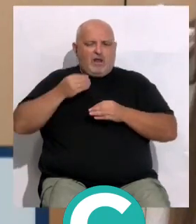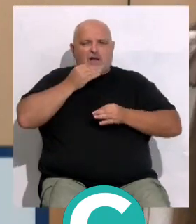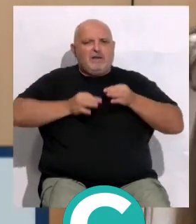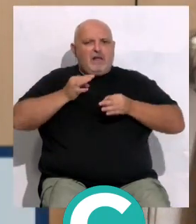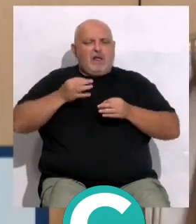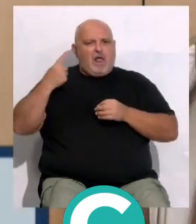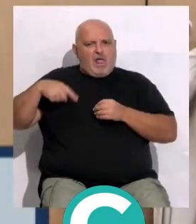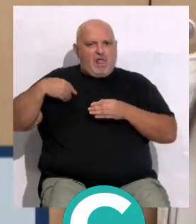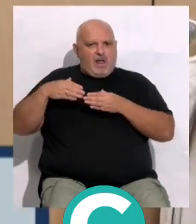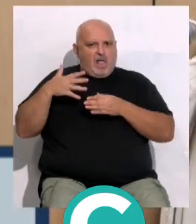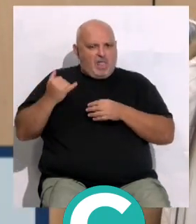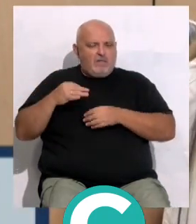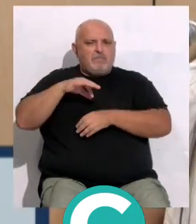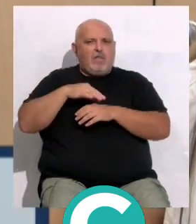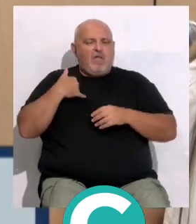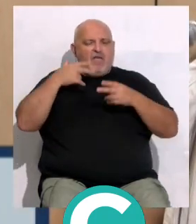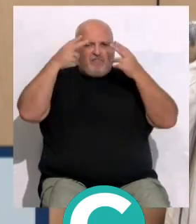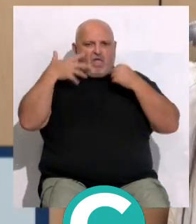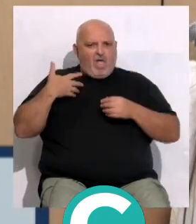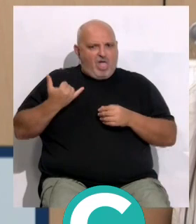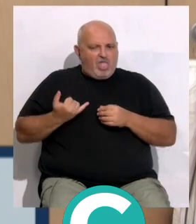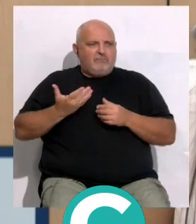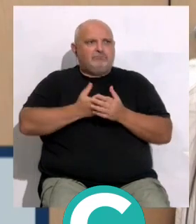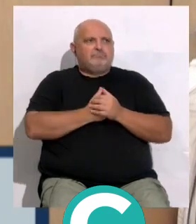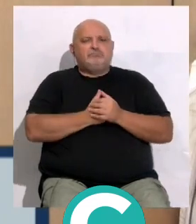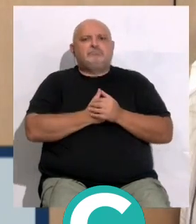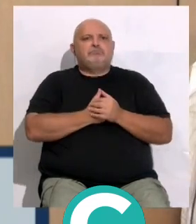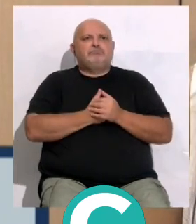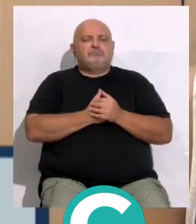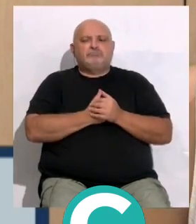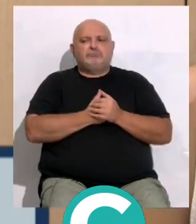nutricionistas, tenemos médicos, tenemos enfermeros,